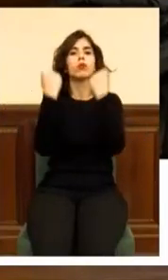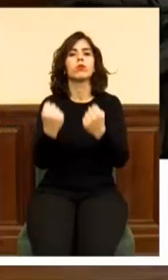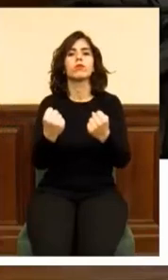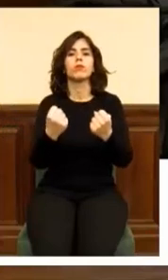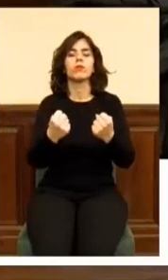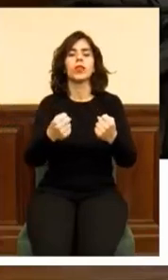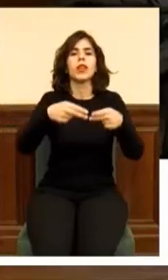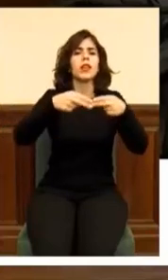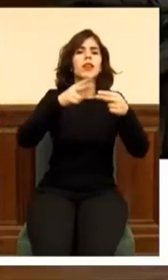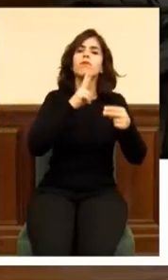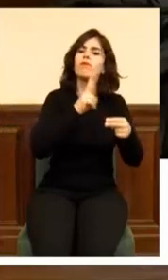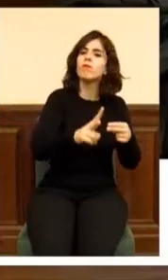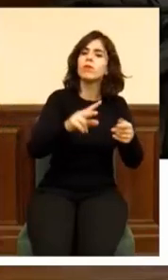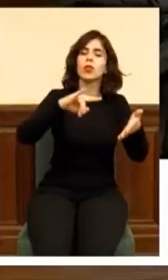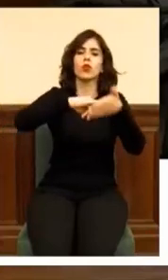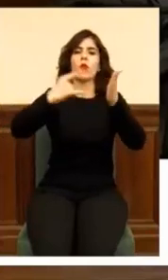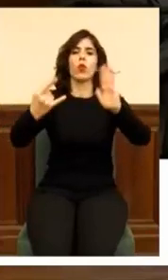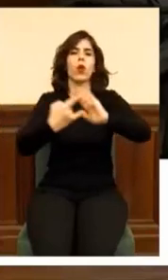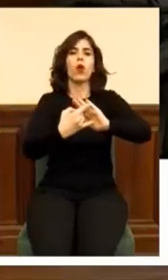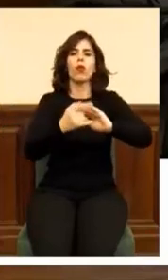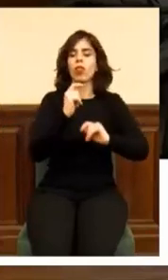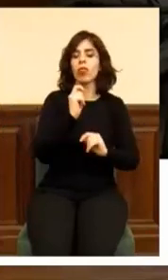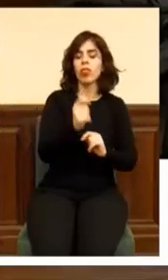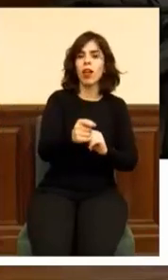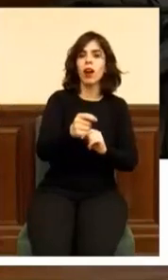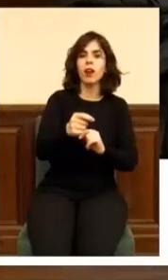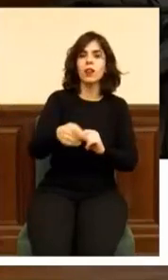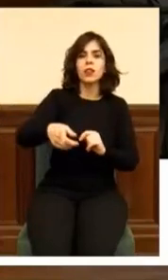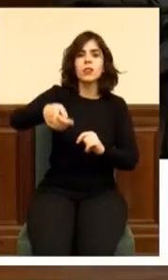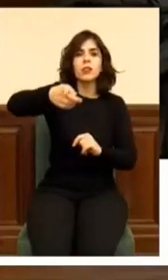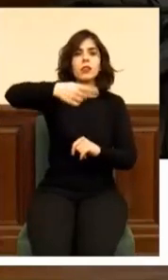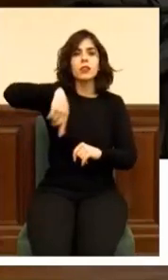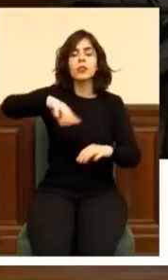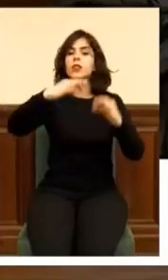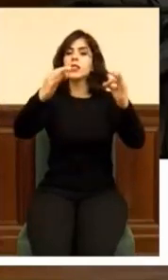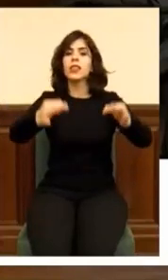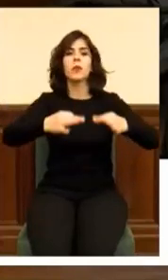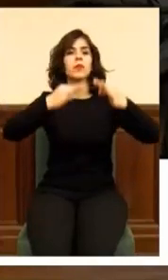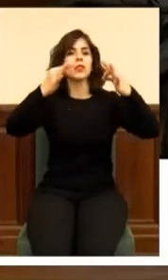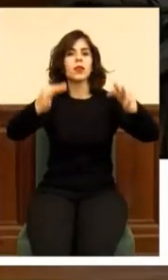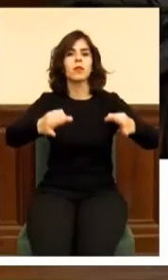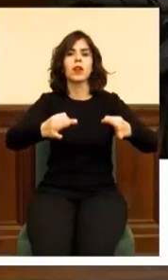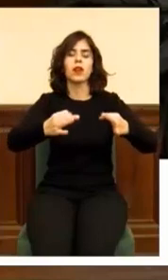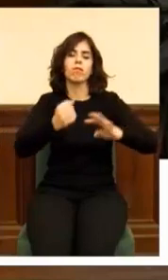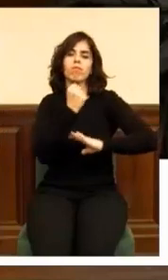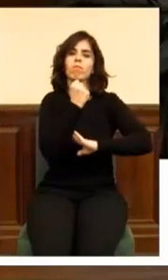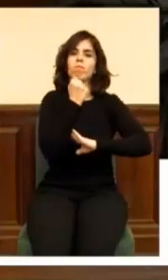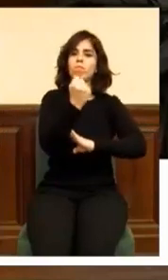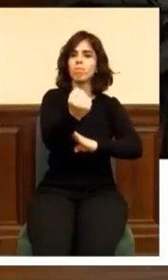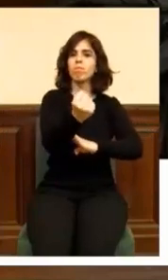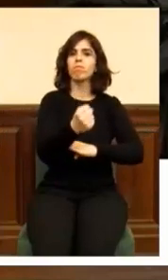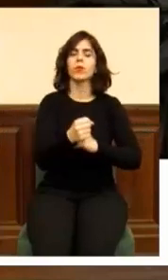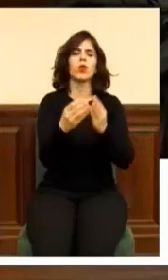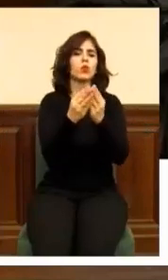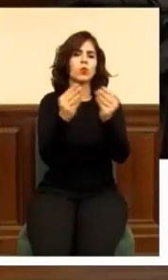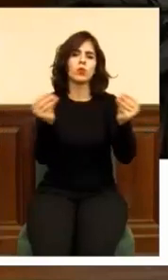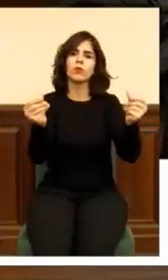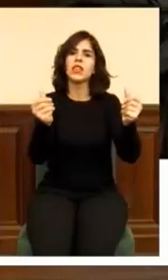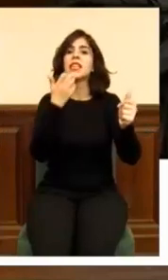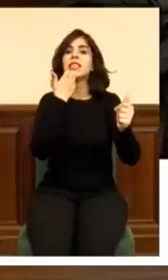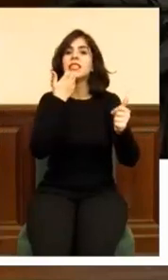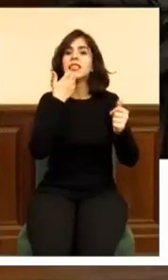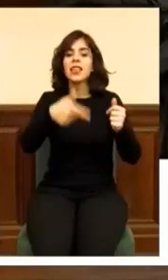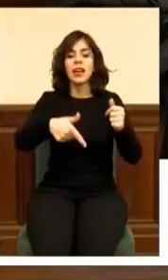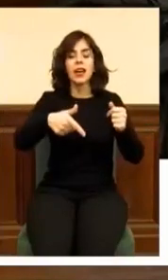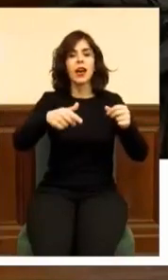y articular las mejores soluciones, nuestra mano llevará siempre un guante de seda. Para hacer un mal uso del